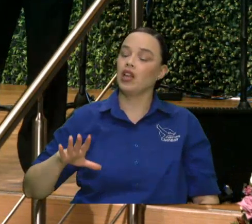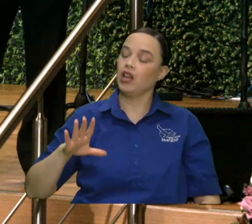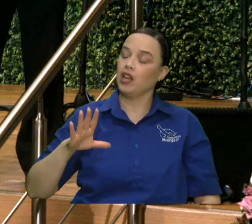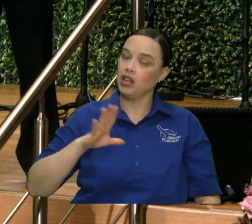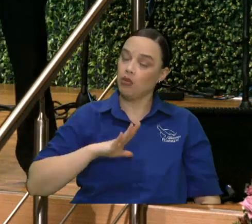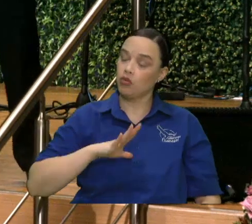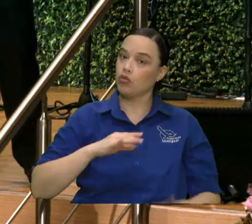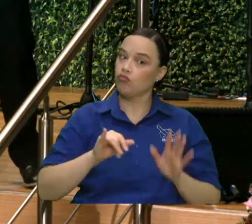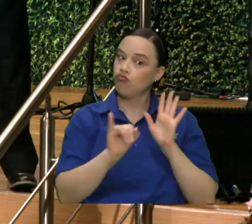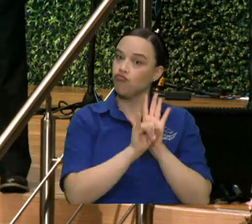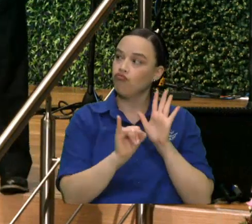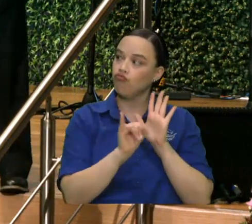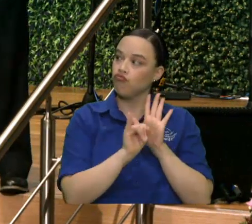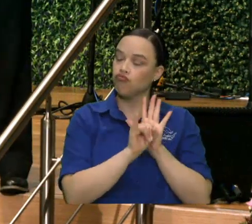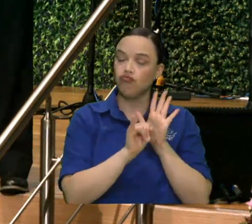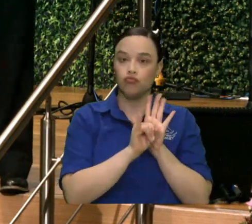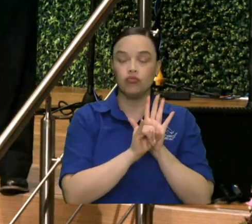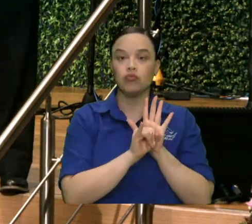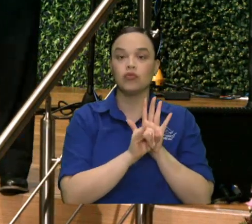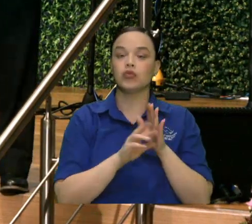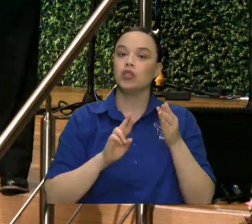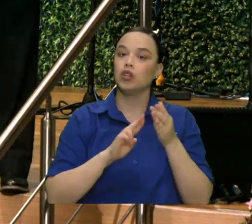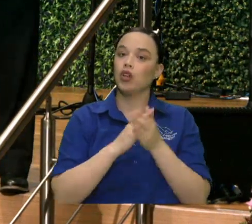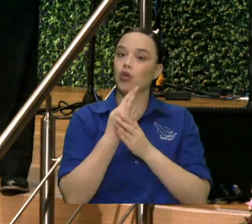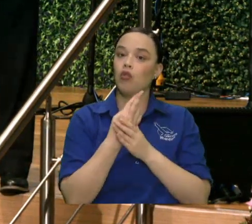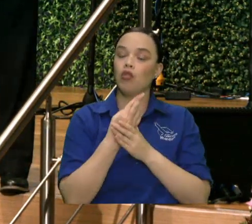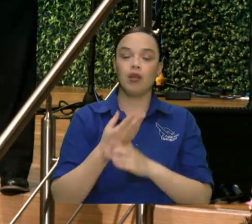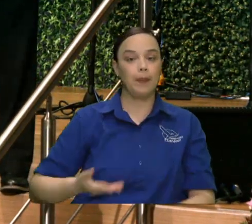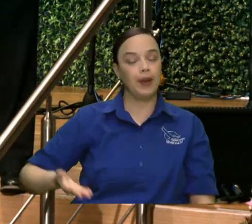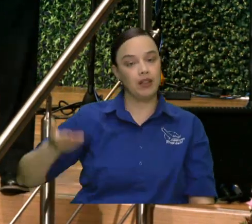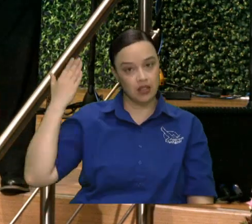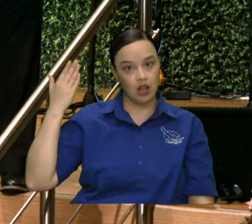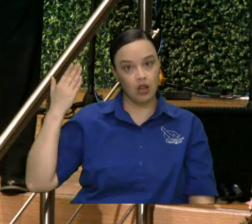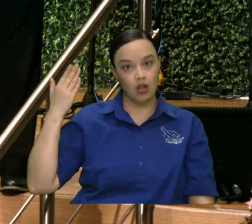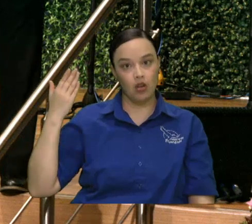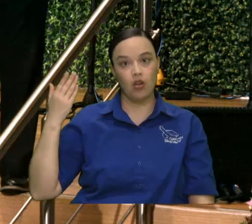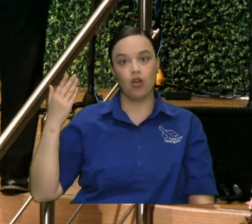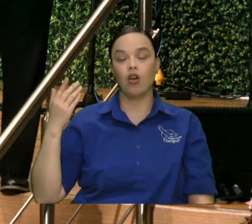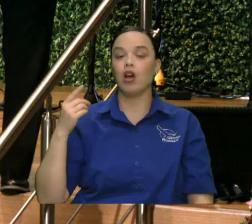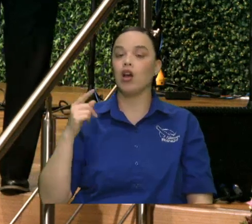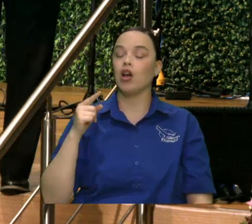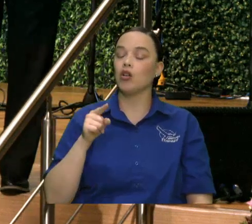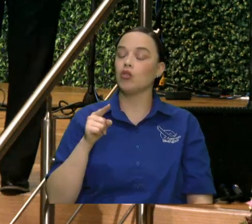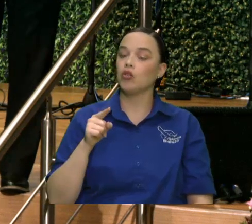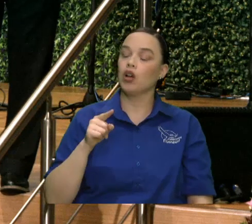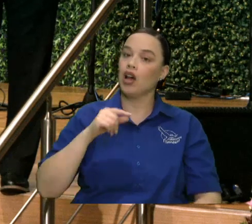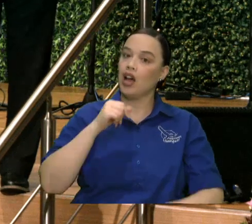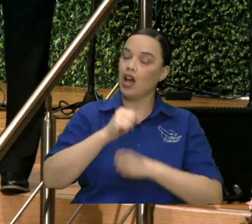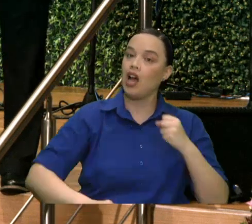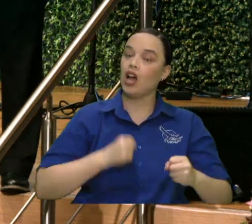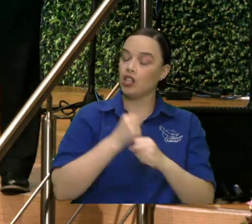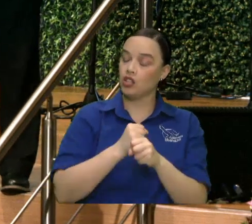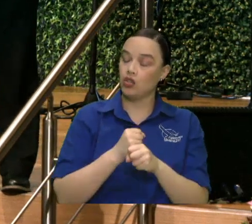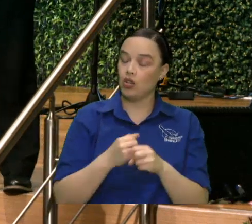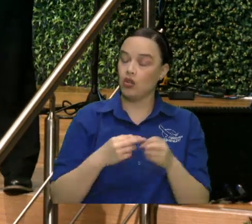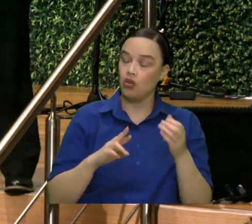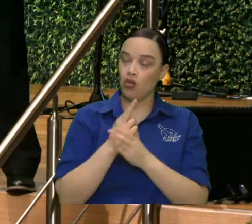definitivamente es el renuevo del pasado así como es un año de renuevo para las cosas buenas